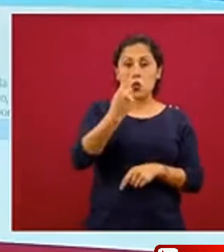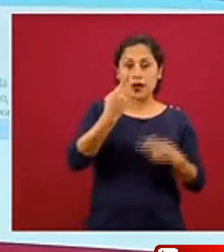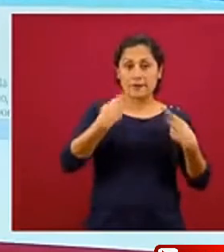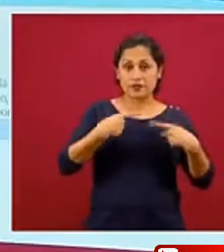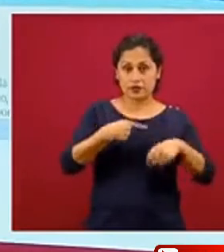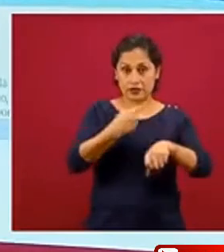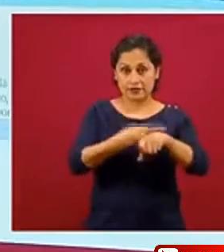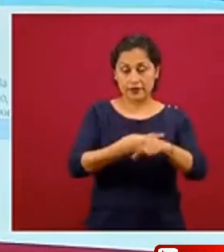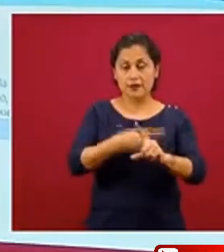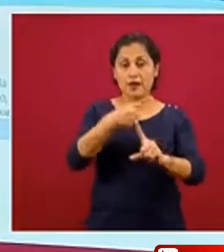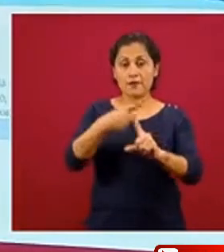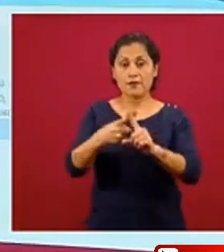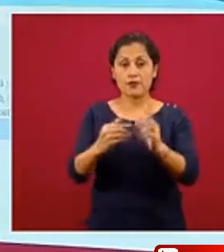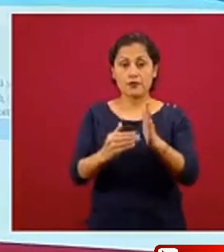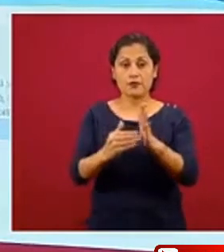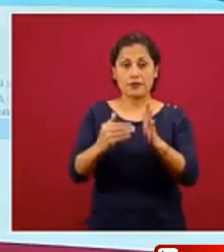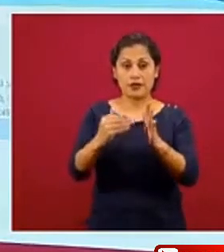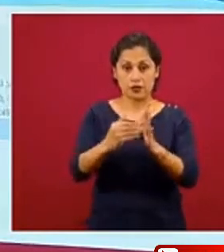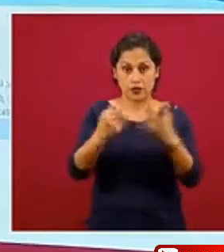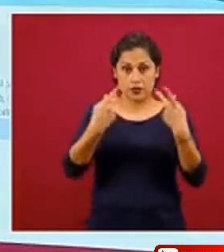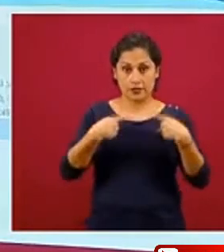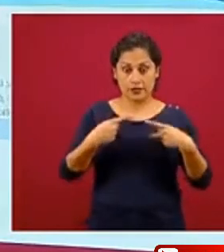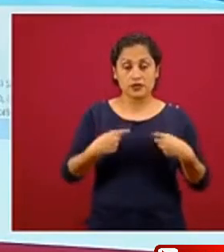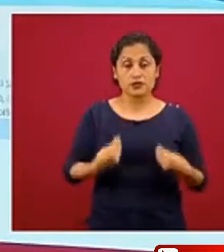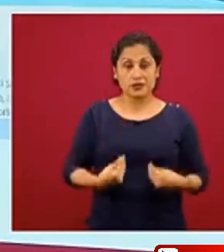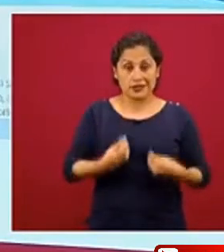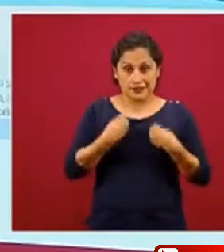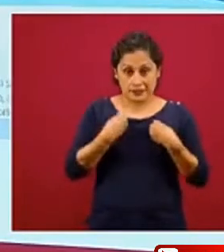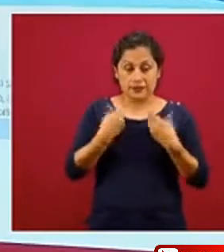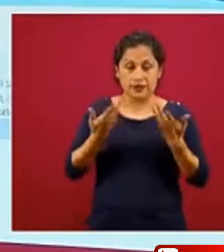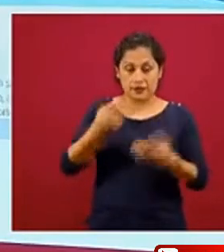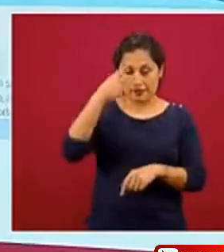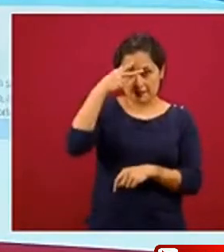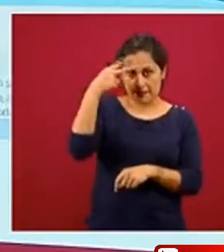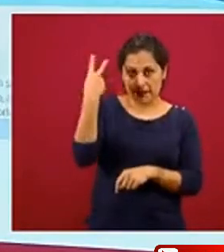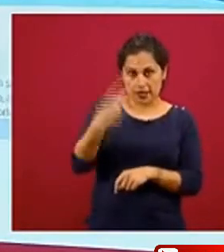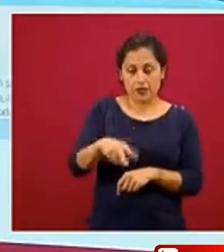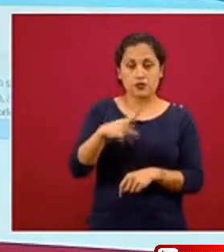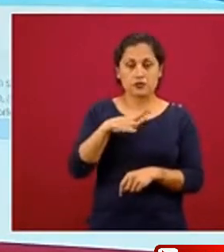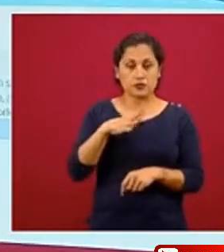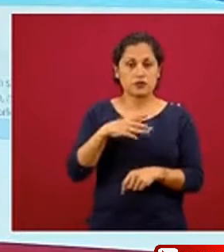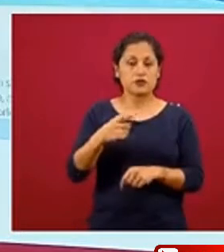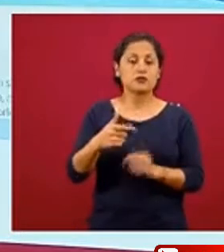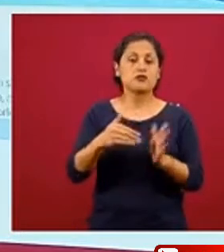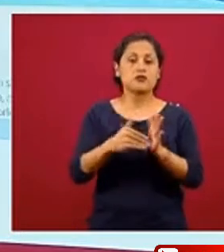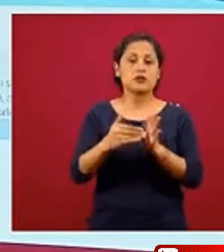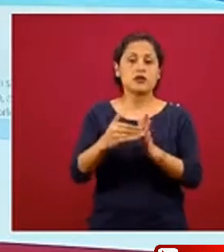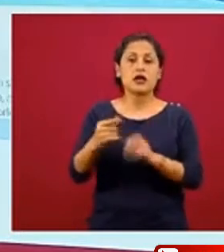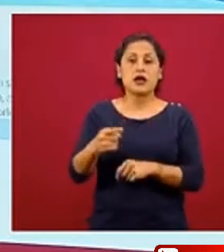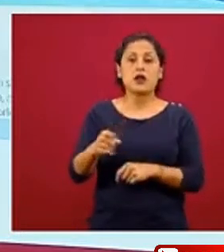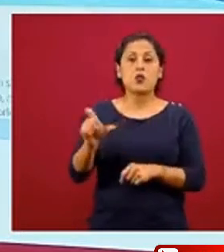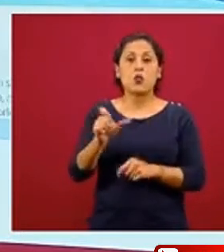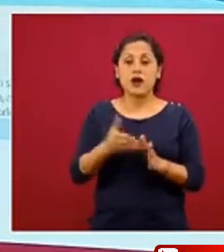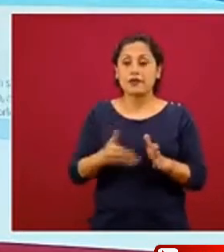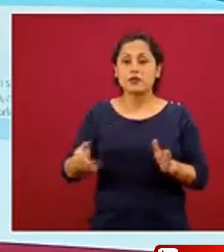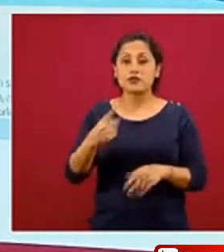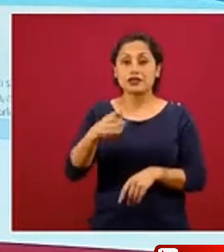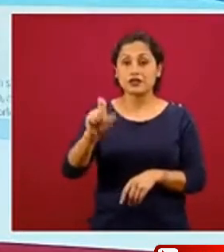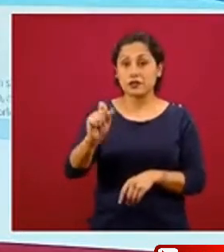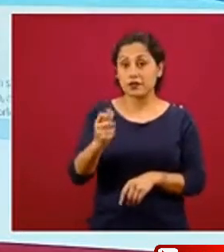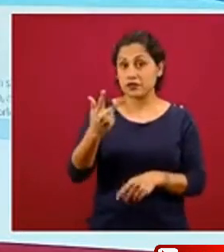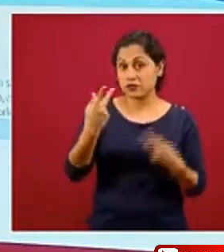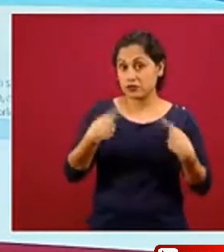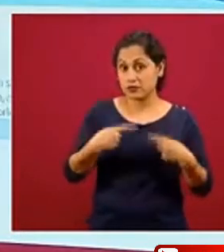México tiene 128 millones de habitantes, entonces es el día cuando se alcanzaron 128 casos. Italia